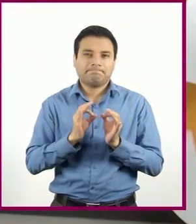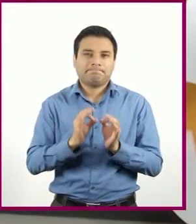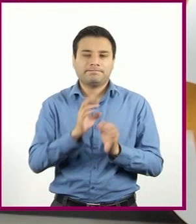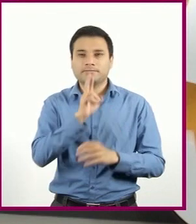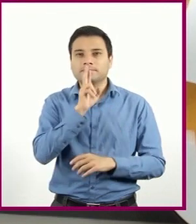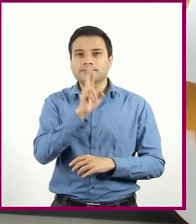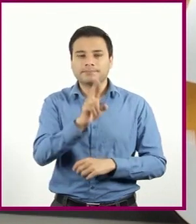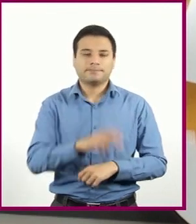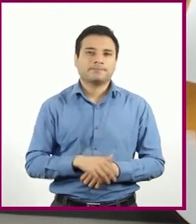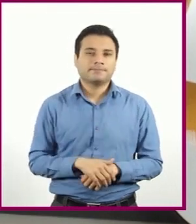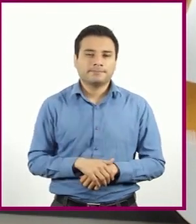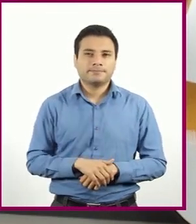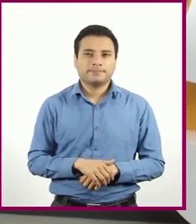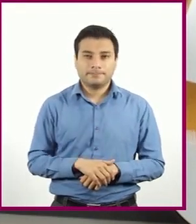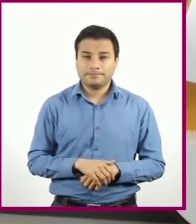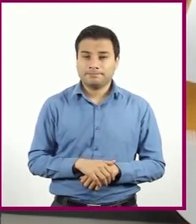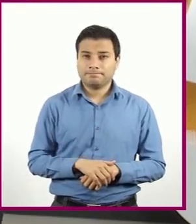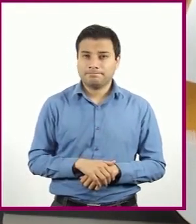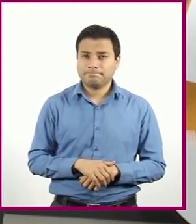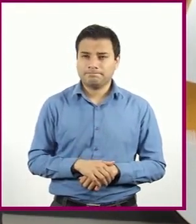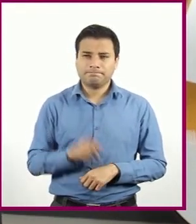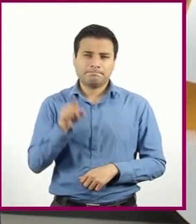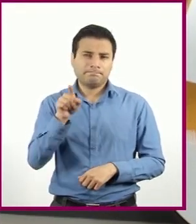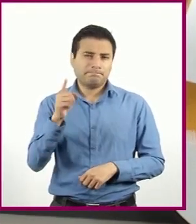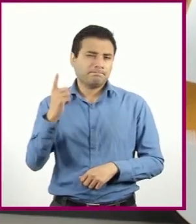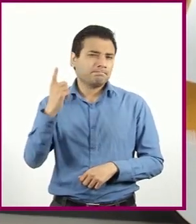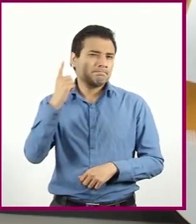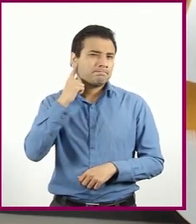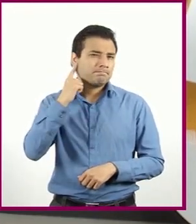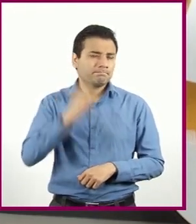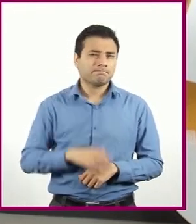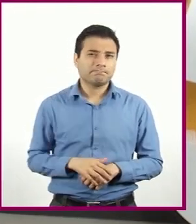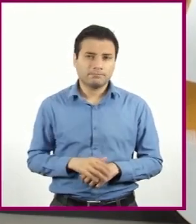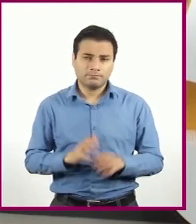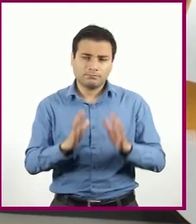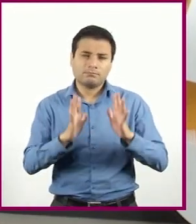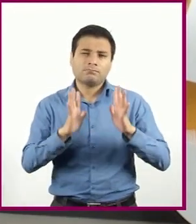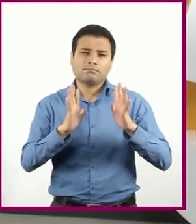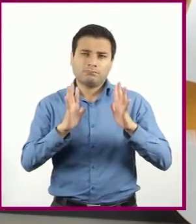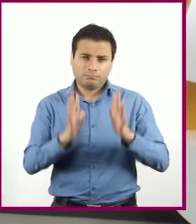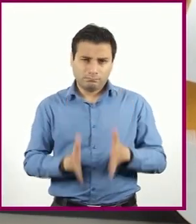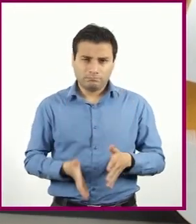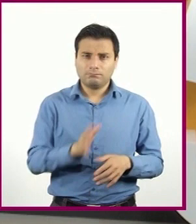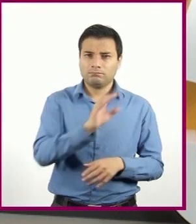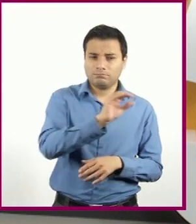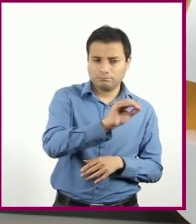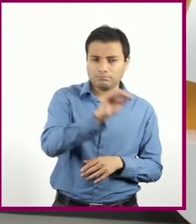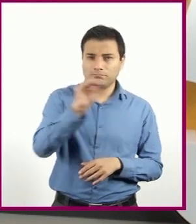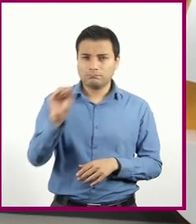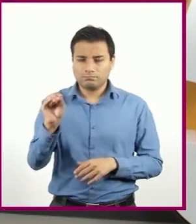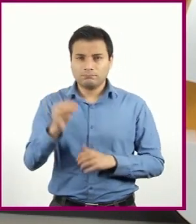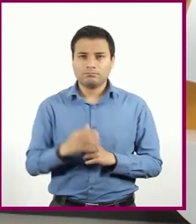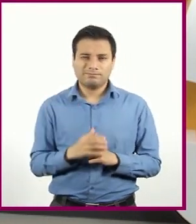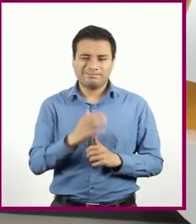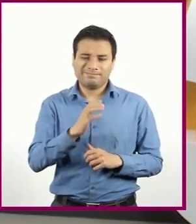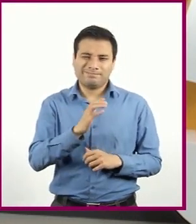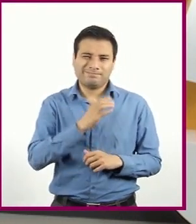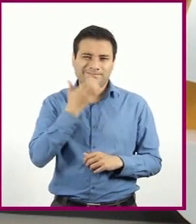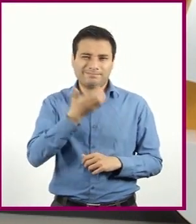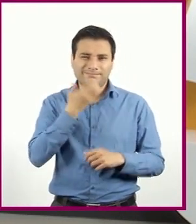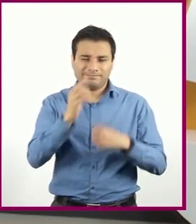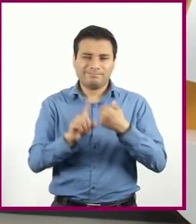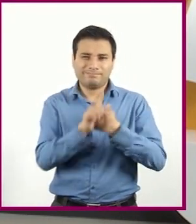miembros. Quizás, Eduardo, has escuchado la expresión "lo pasamos al otro lado" cuando se resuelven problemas de este